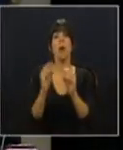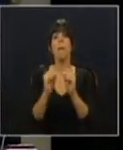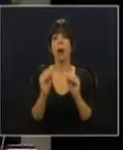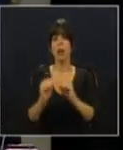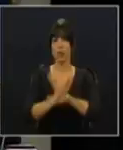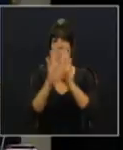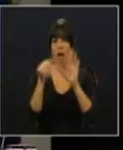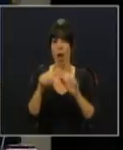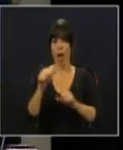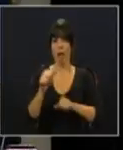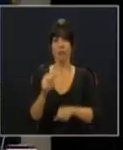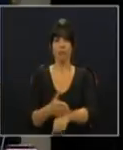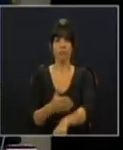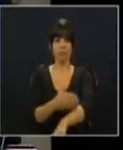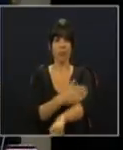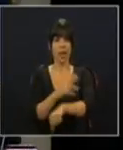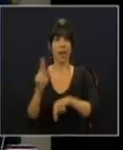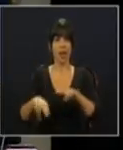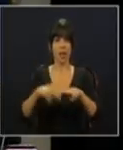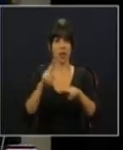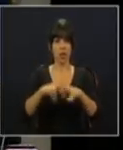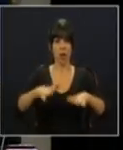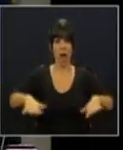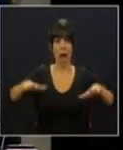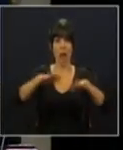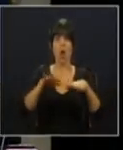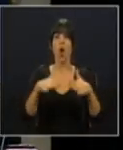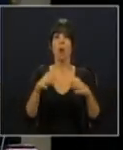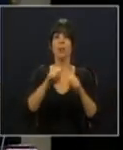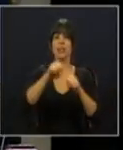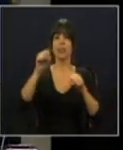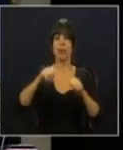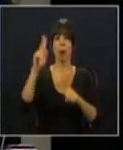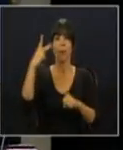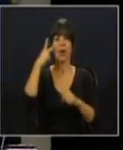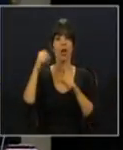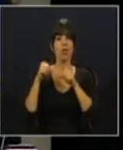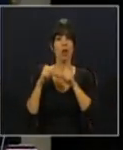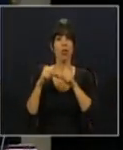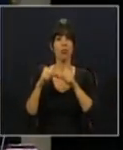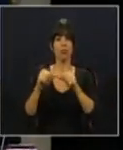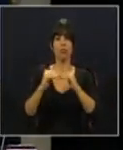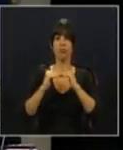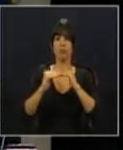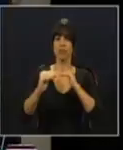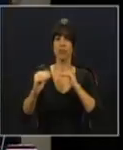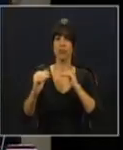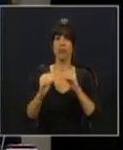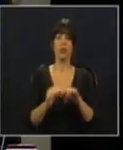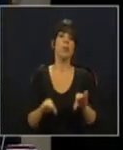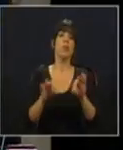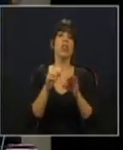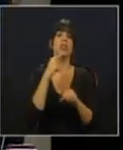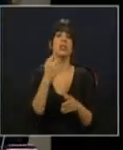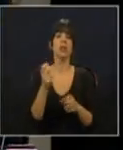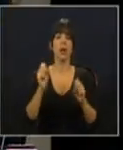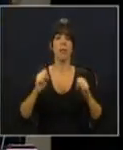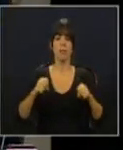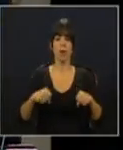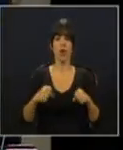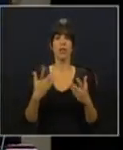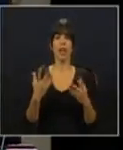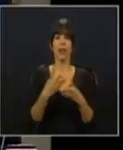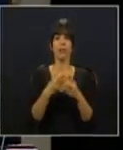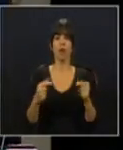esta evolución nacional lo sea la estabilidad de nuestro sistema político. Valga decir, la capacidad de resolver el